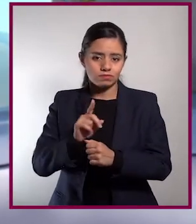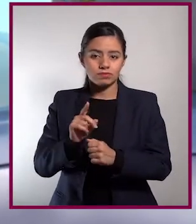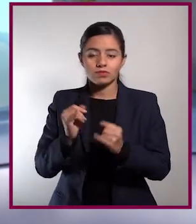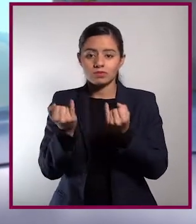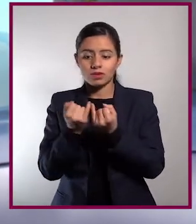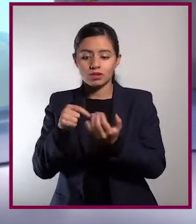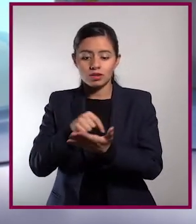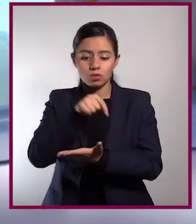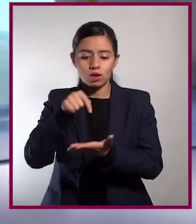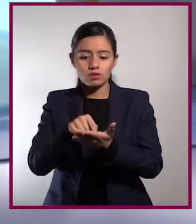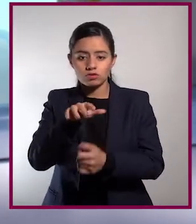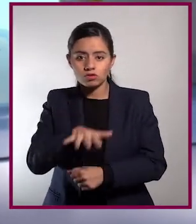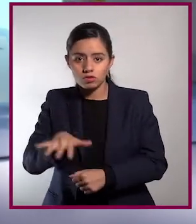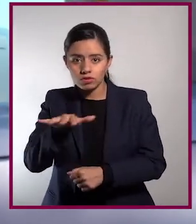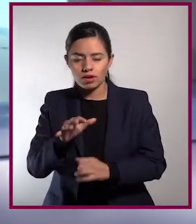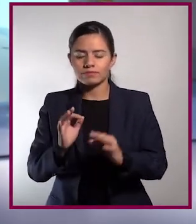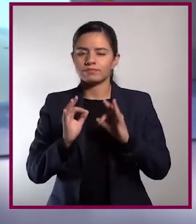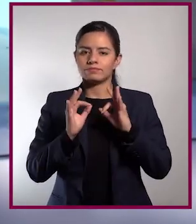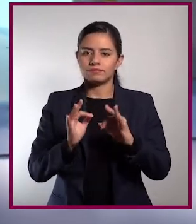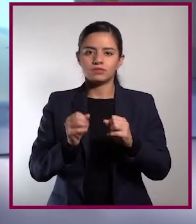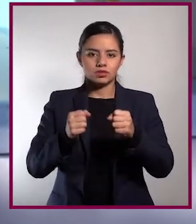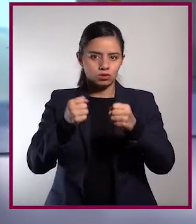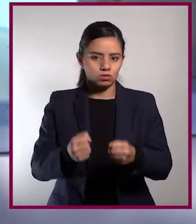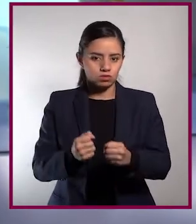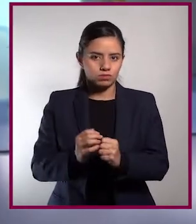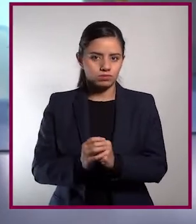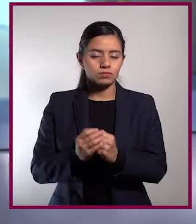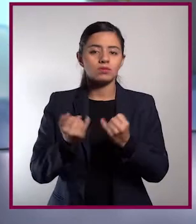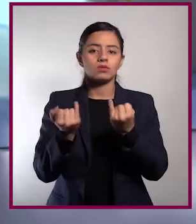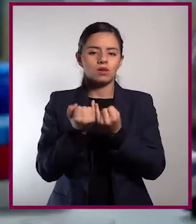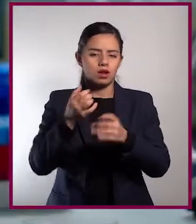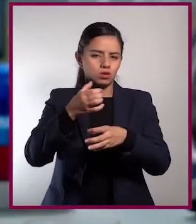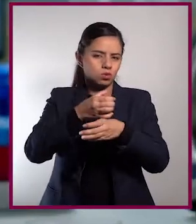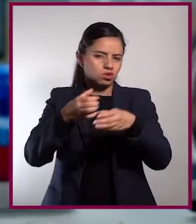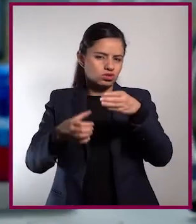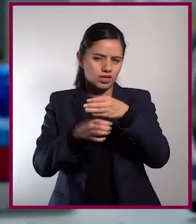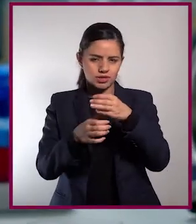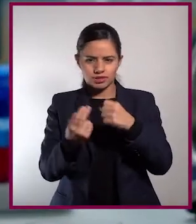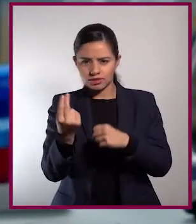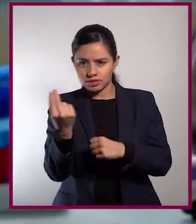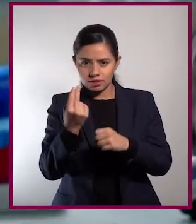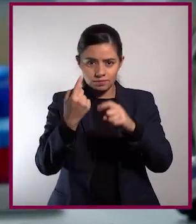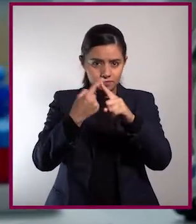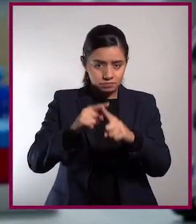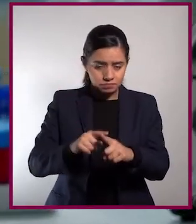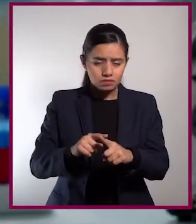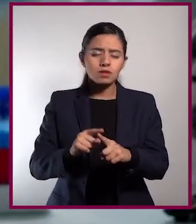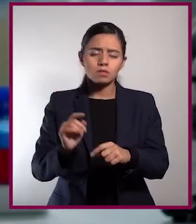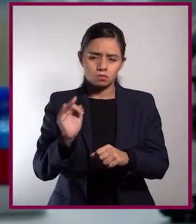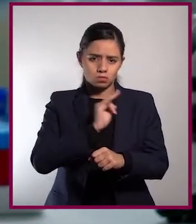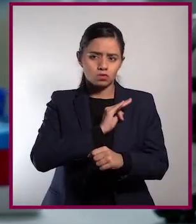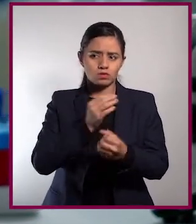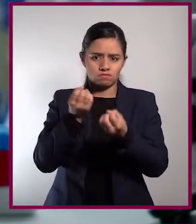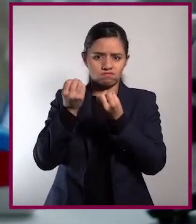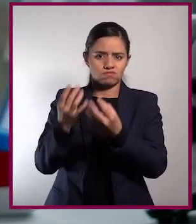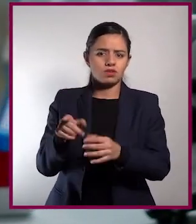en instalaciones apropiadas y seguras, contar con los recursos necesarios para el óptimo desempeño de sus